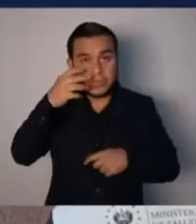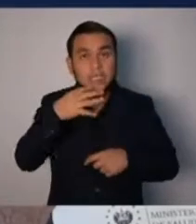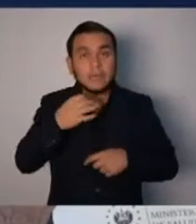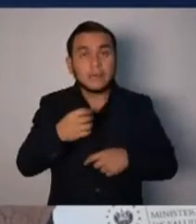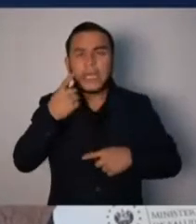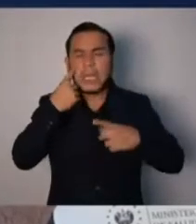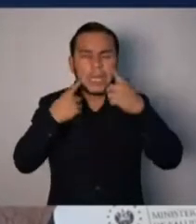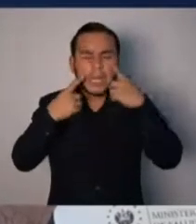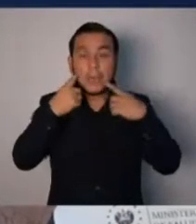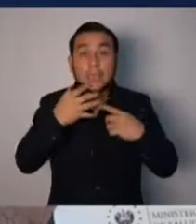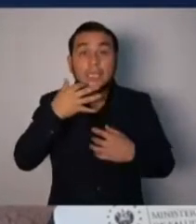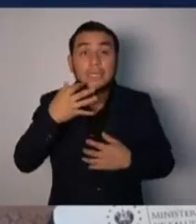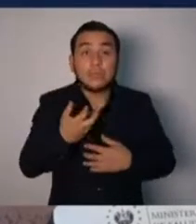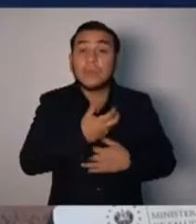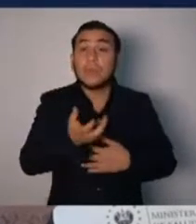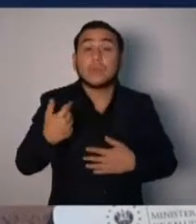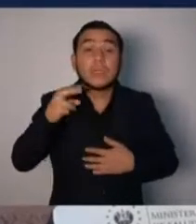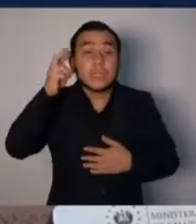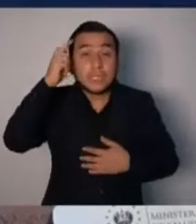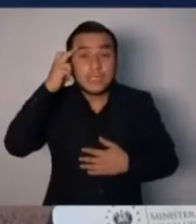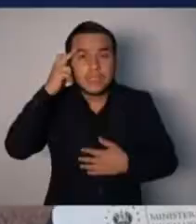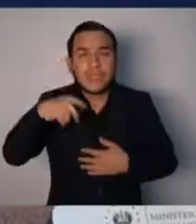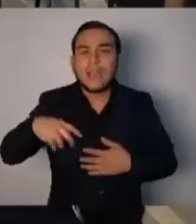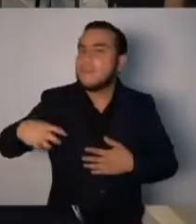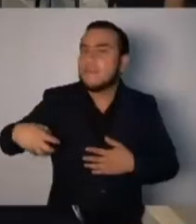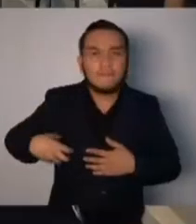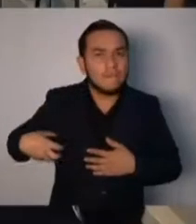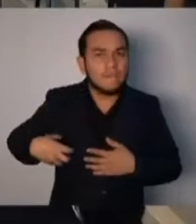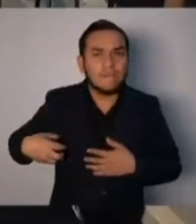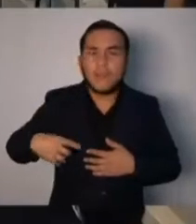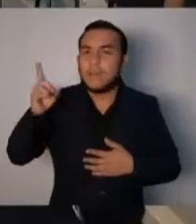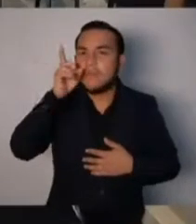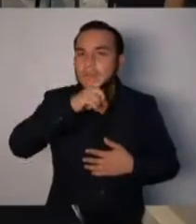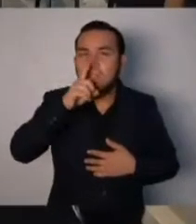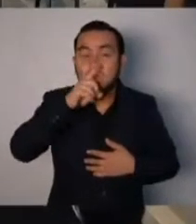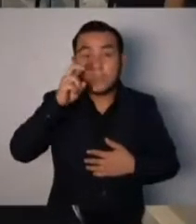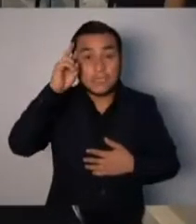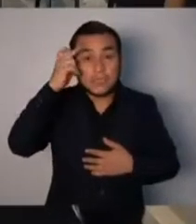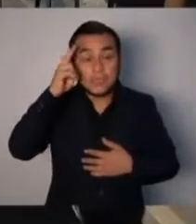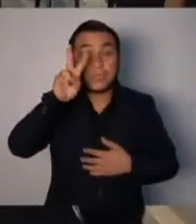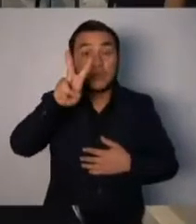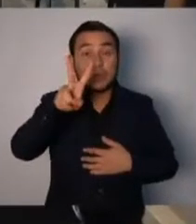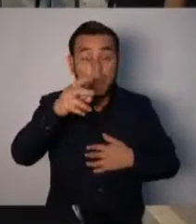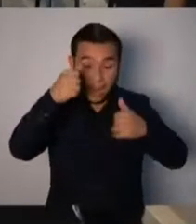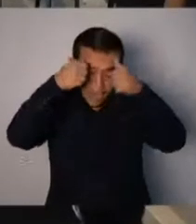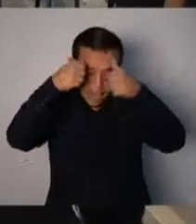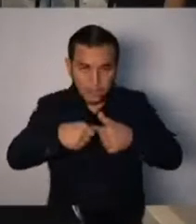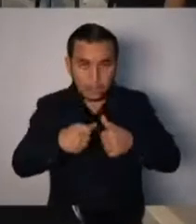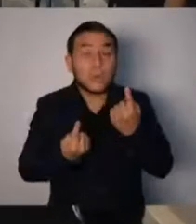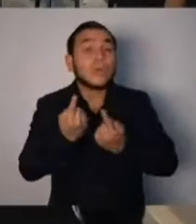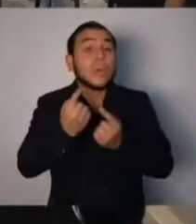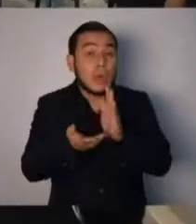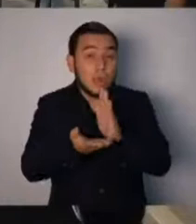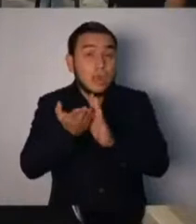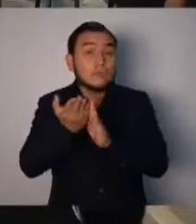acuerdos de paz y los banquillos porque fueron una farsa una falsa una negociación entre dos cúpulas o qué beneficios le trajo los